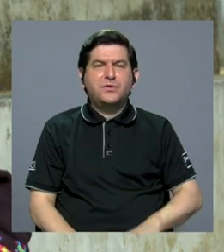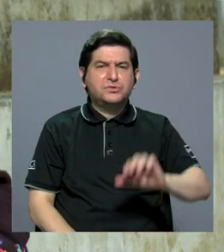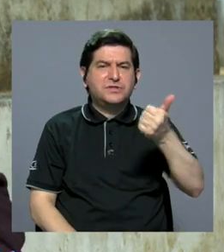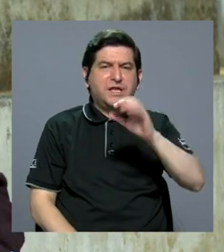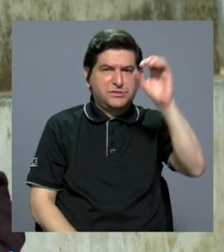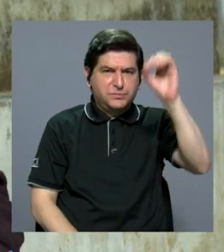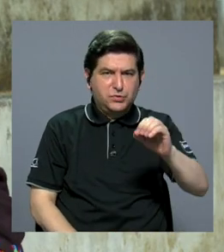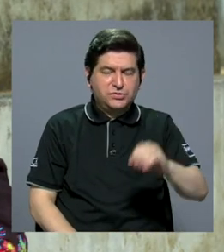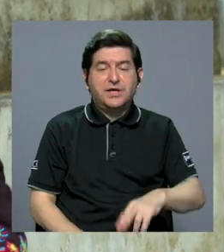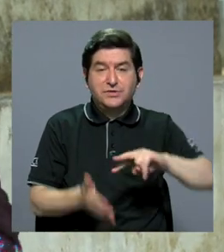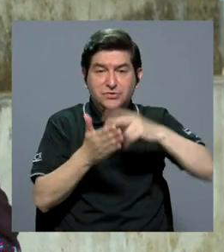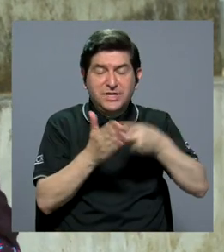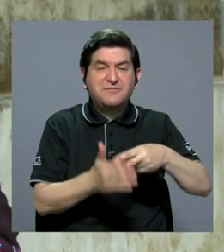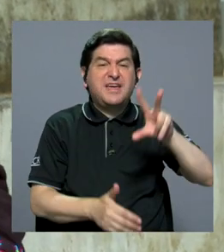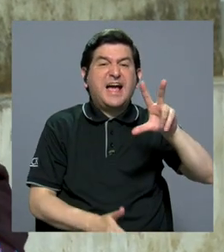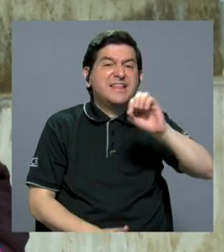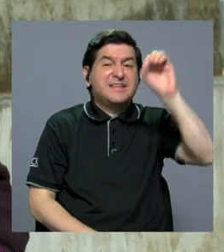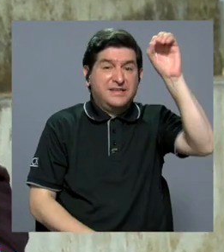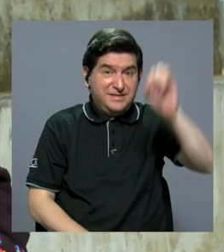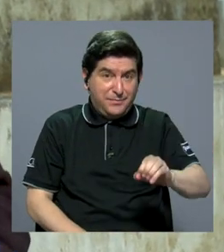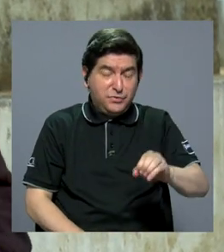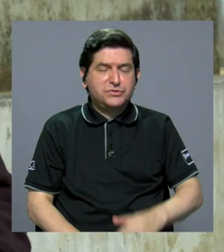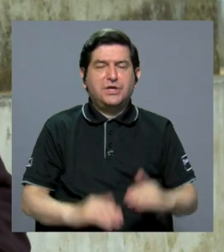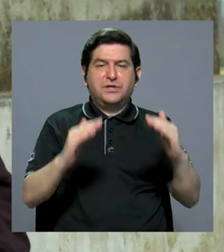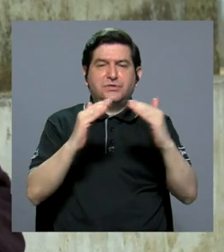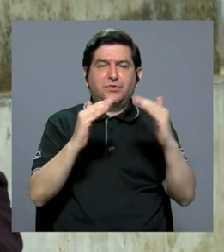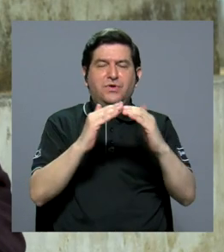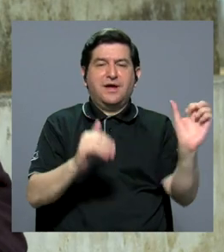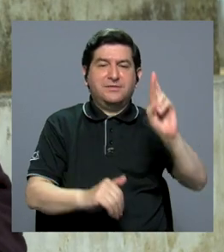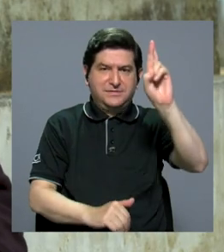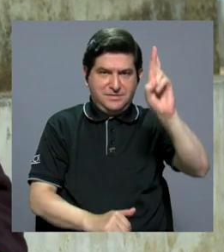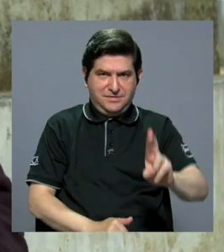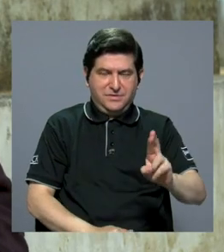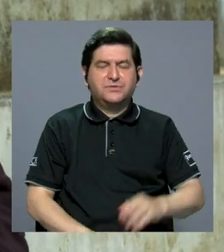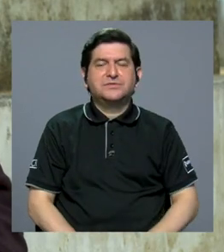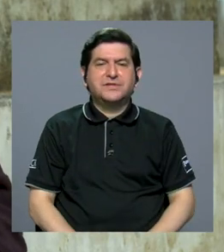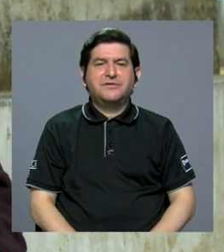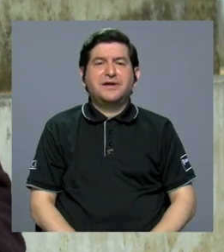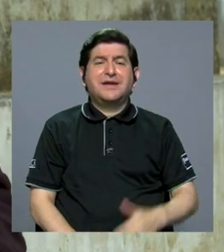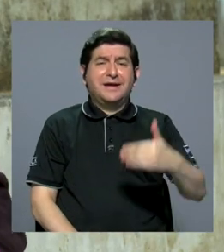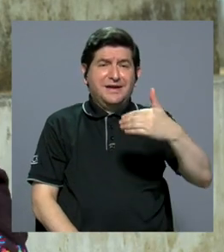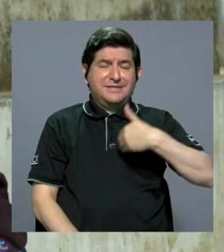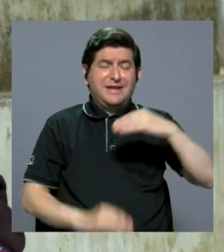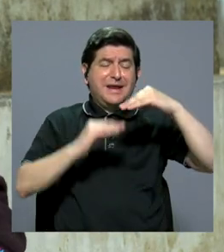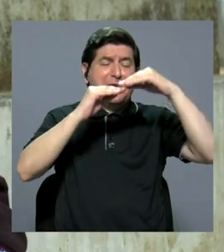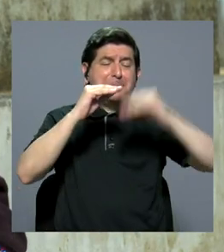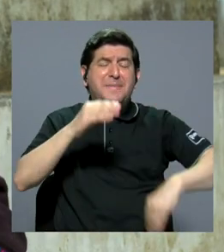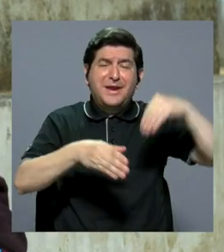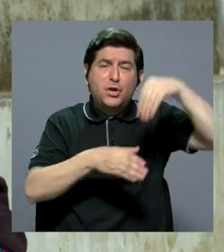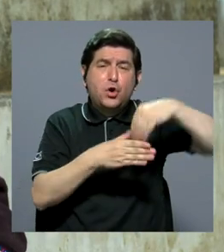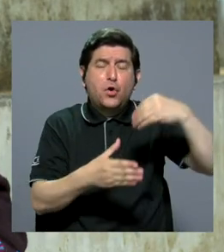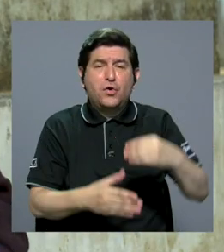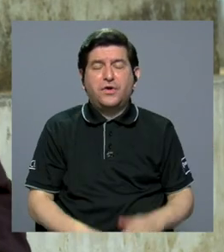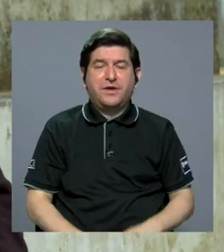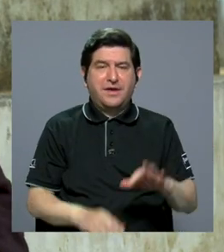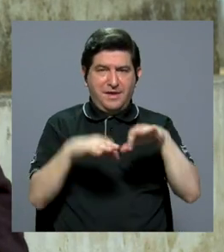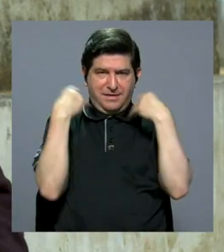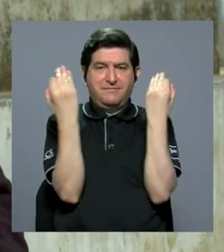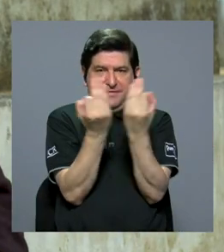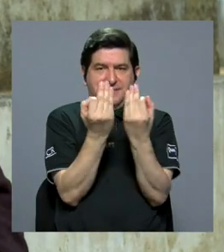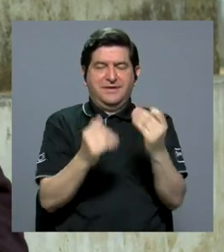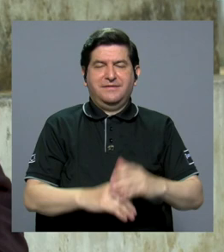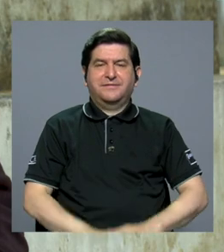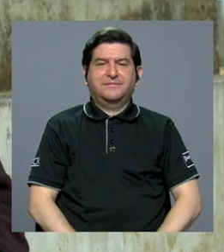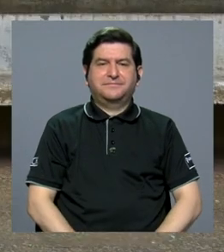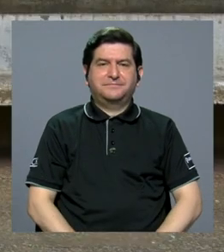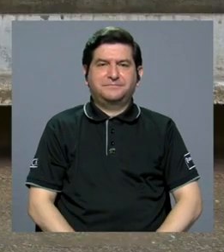deciles, es decir, el 30% de los hogares costarricenses que presentan menores ingresos